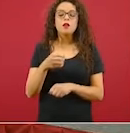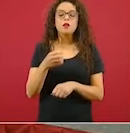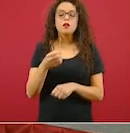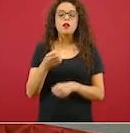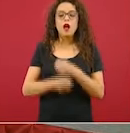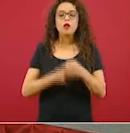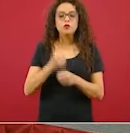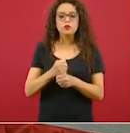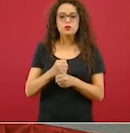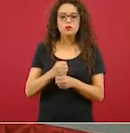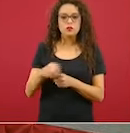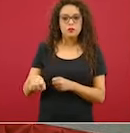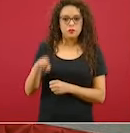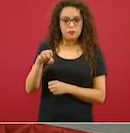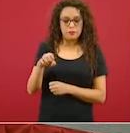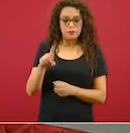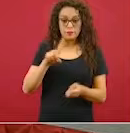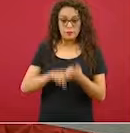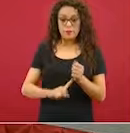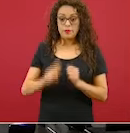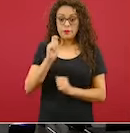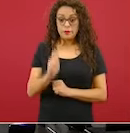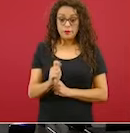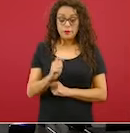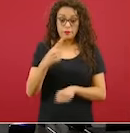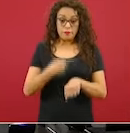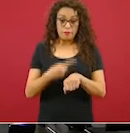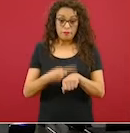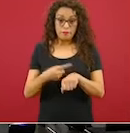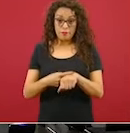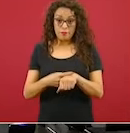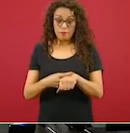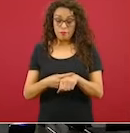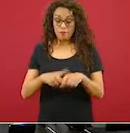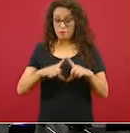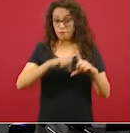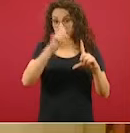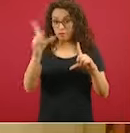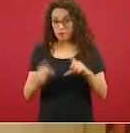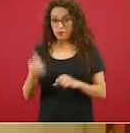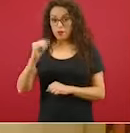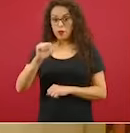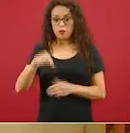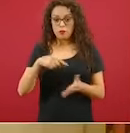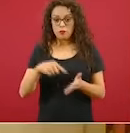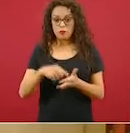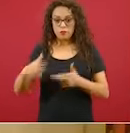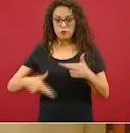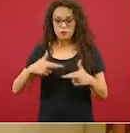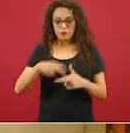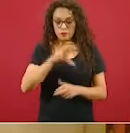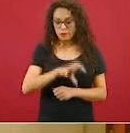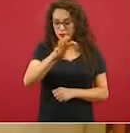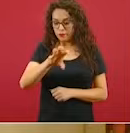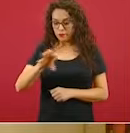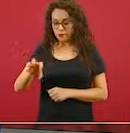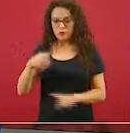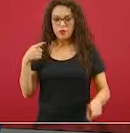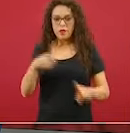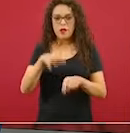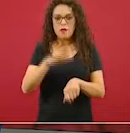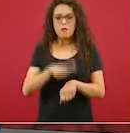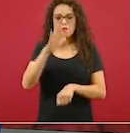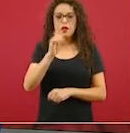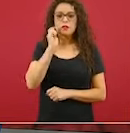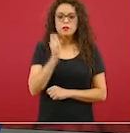al comportamiento de la enfermedad en todo el país y en las subregiones, es precisamente el grupo de adultos